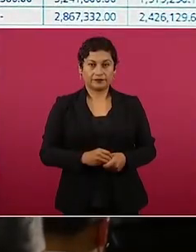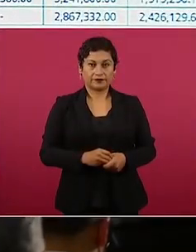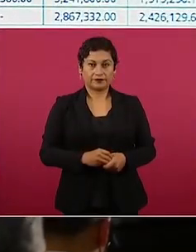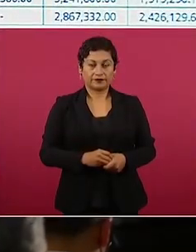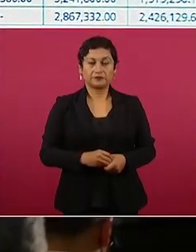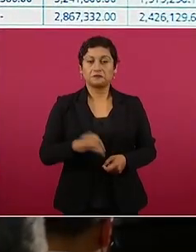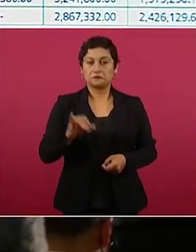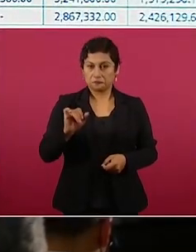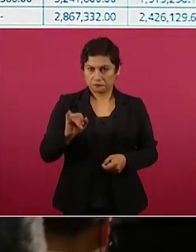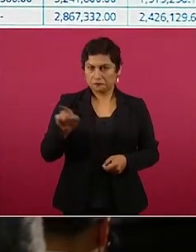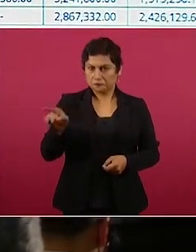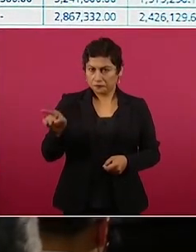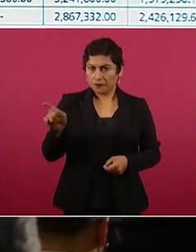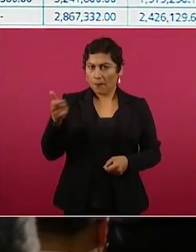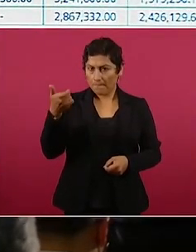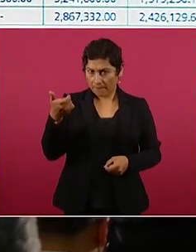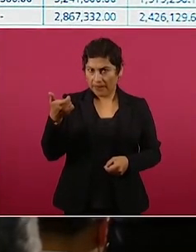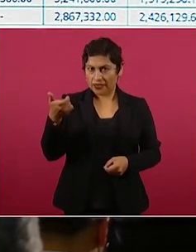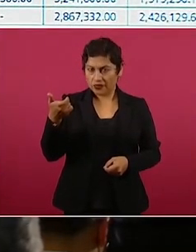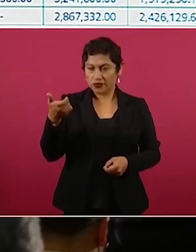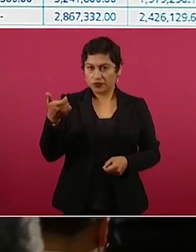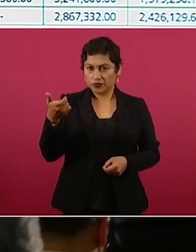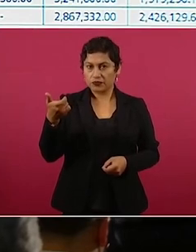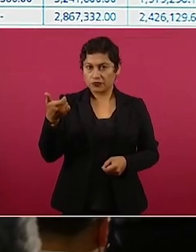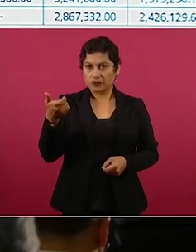Sí, en pesos.